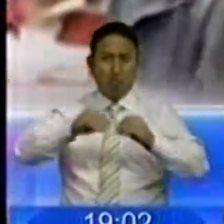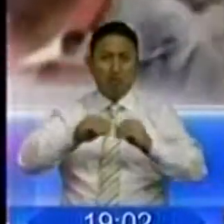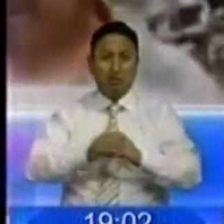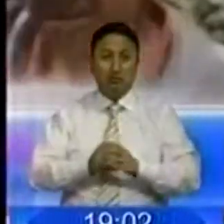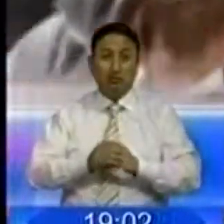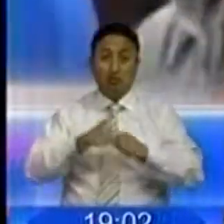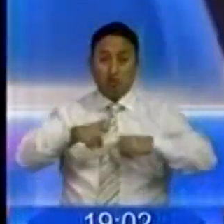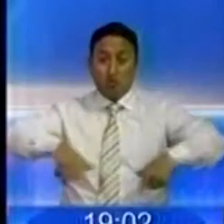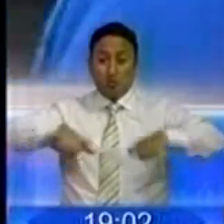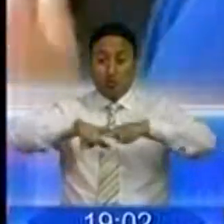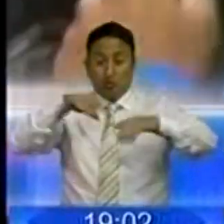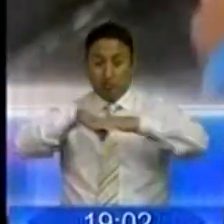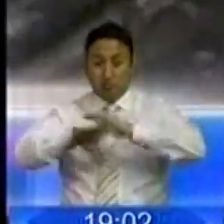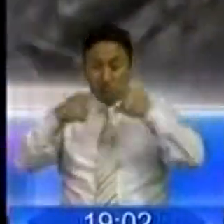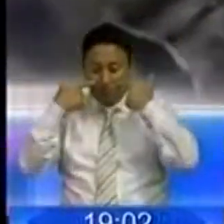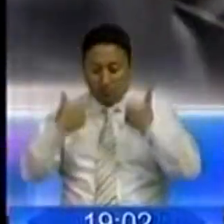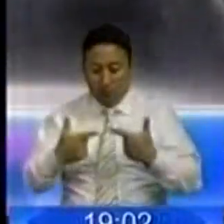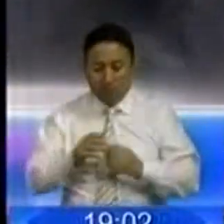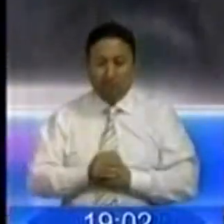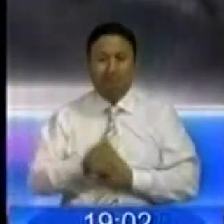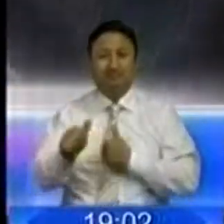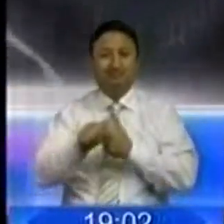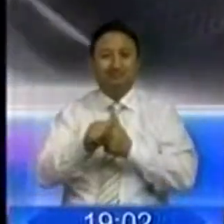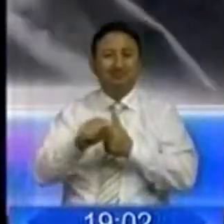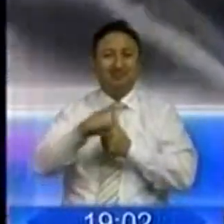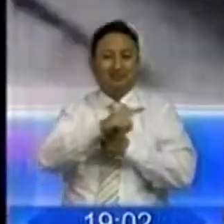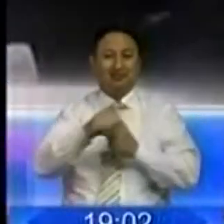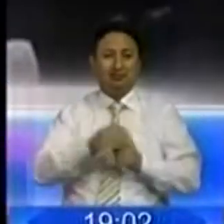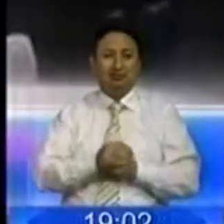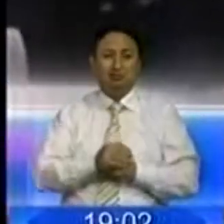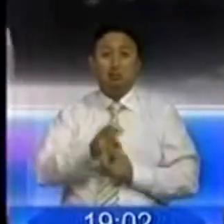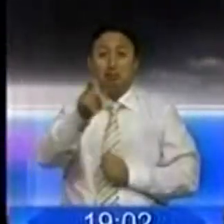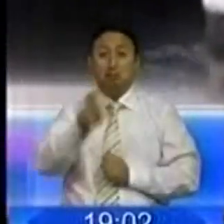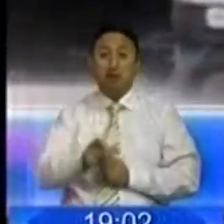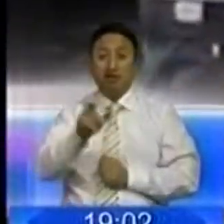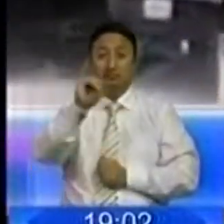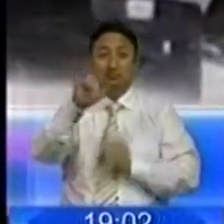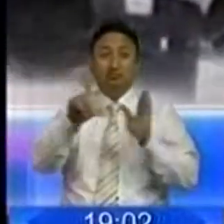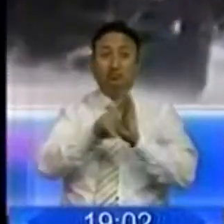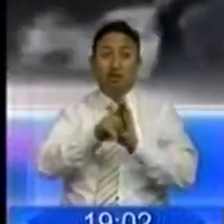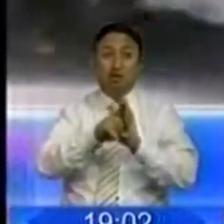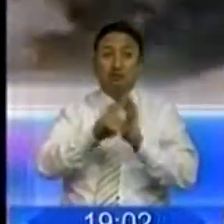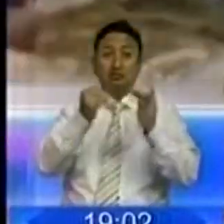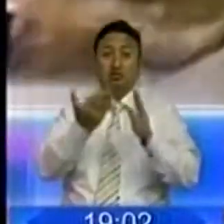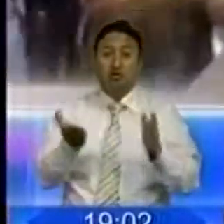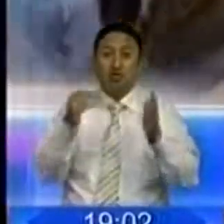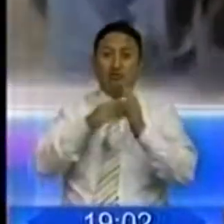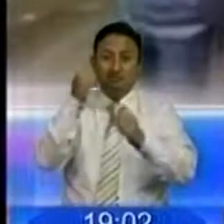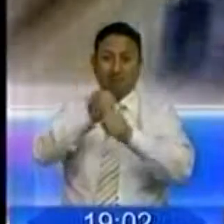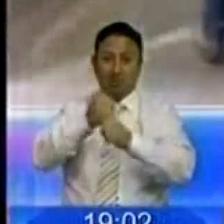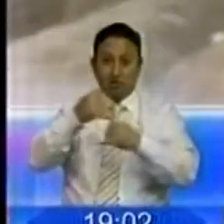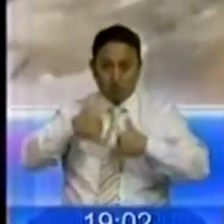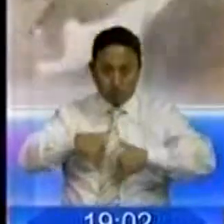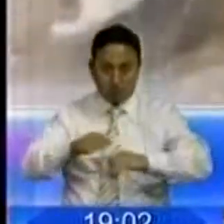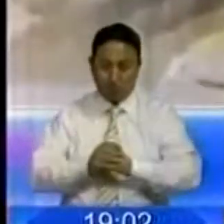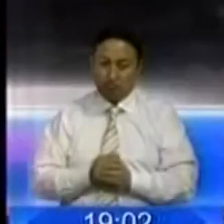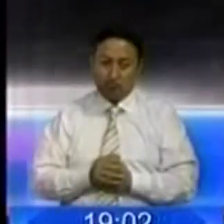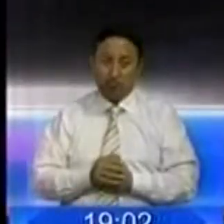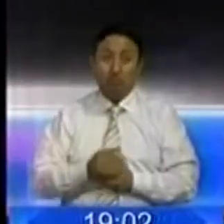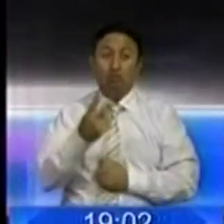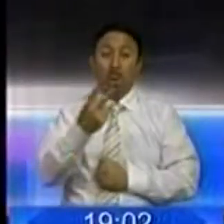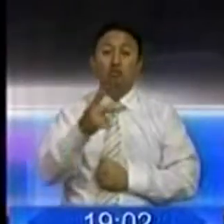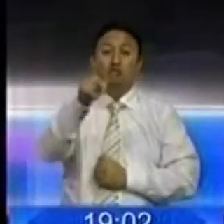las minas del cielito y monteolivo que están cercanas a buenos aires para evitar que los mineros ilegales pretendan iniciar sus tareas en esta zona es así que dos